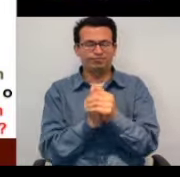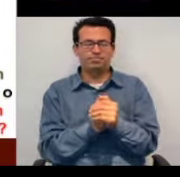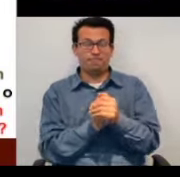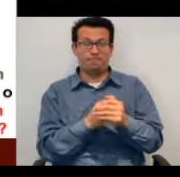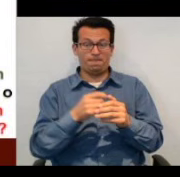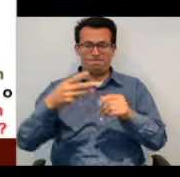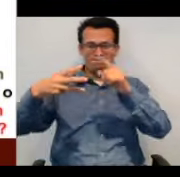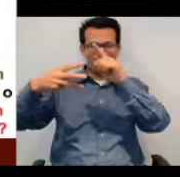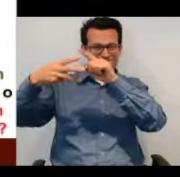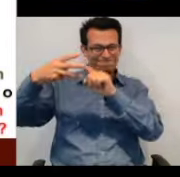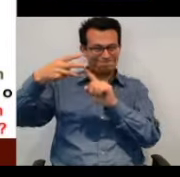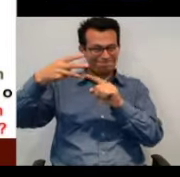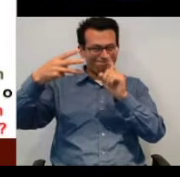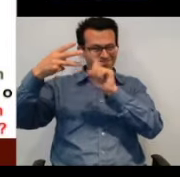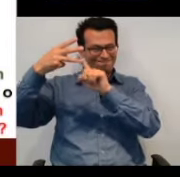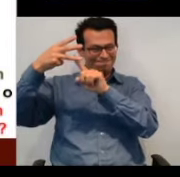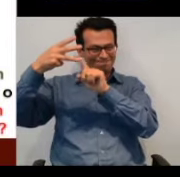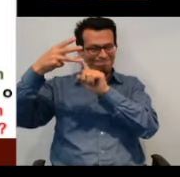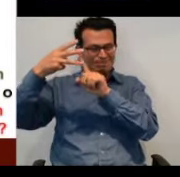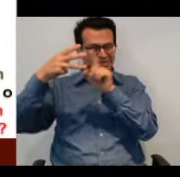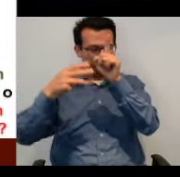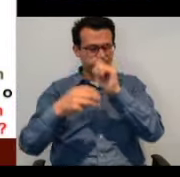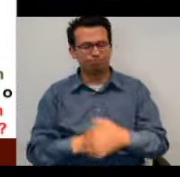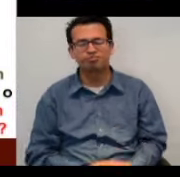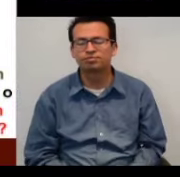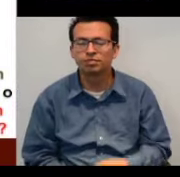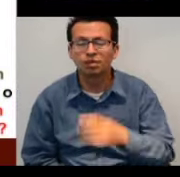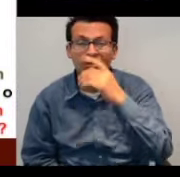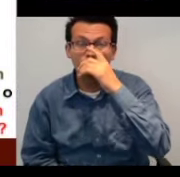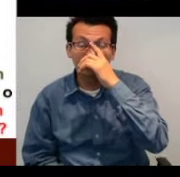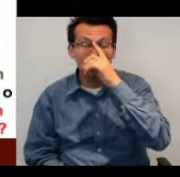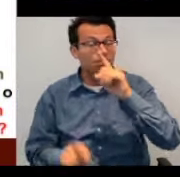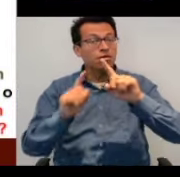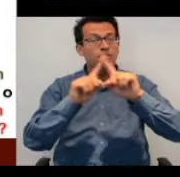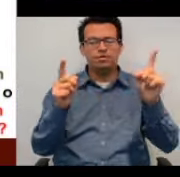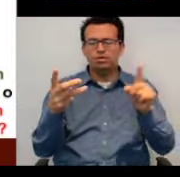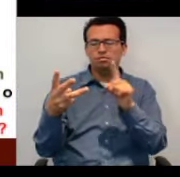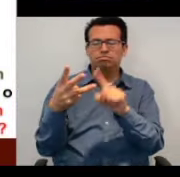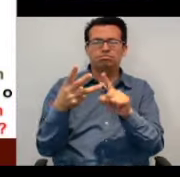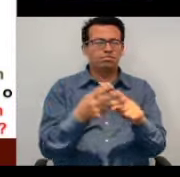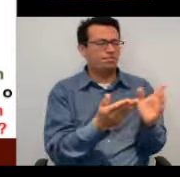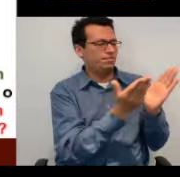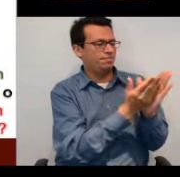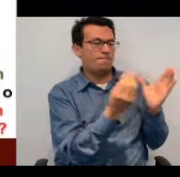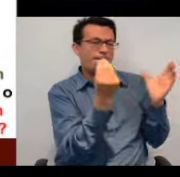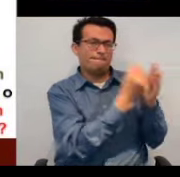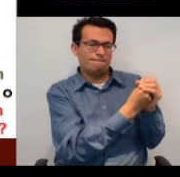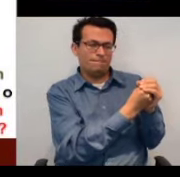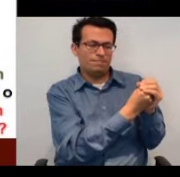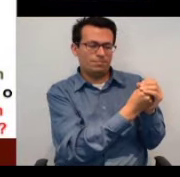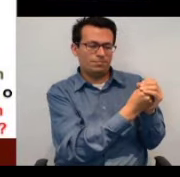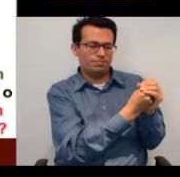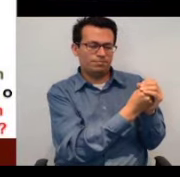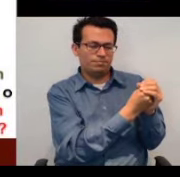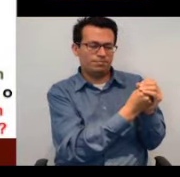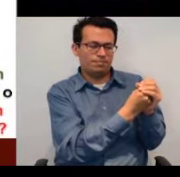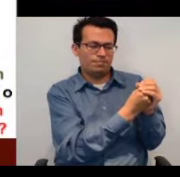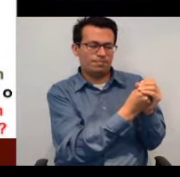presente. No es lo mismo hablar de inclusión educativa que de educación inclusiva. Cuando ponemos primero la palabra